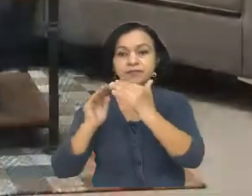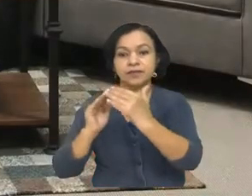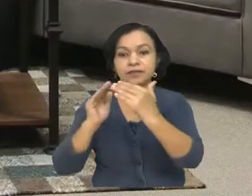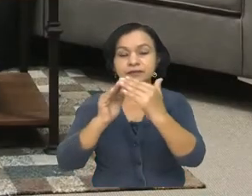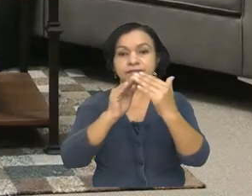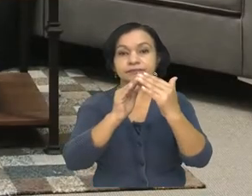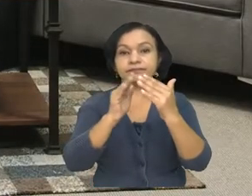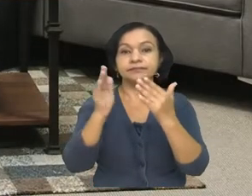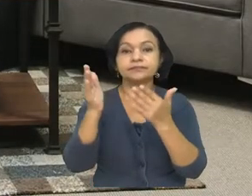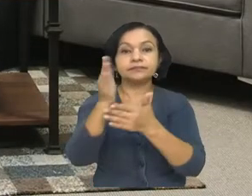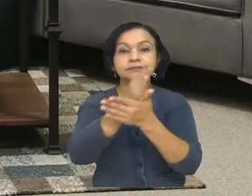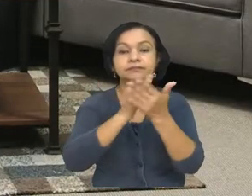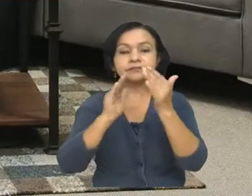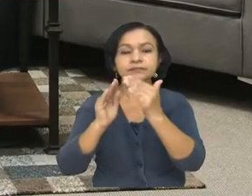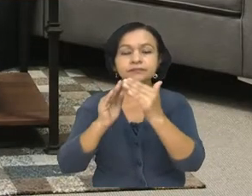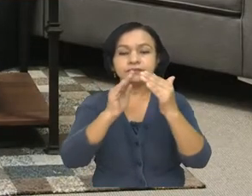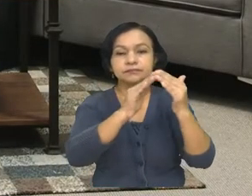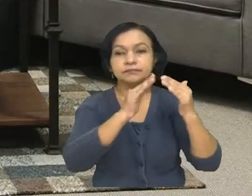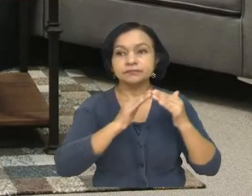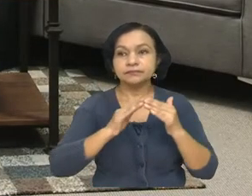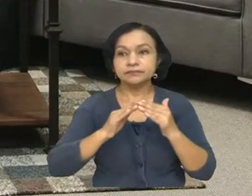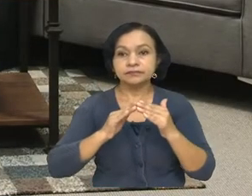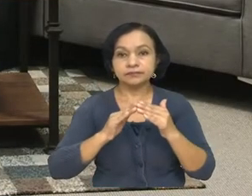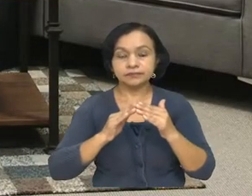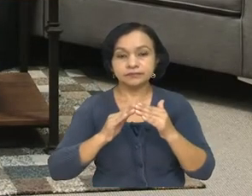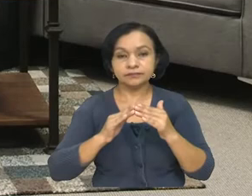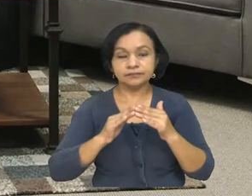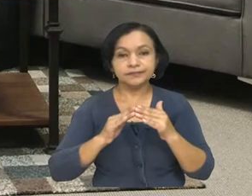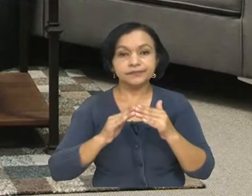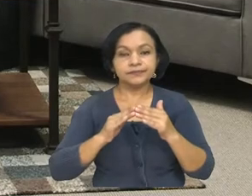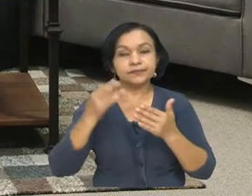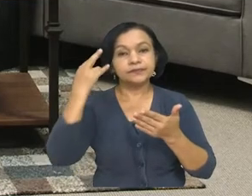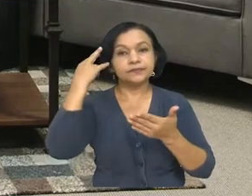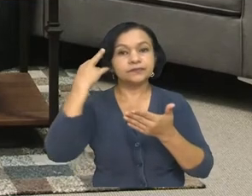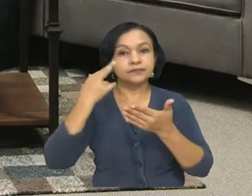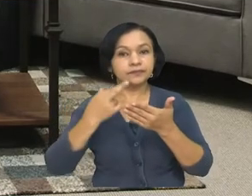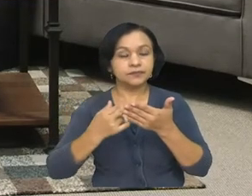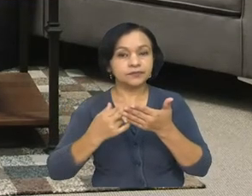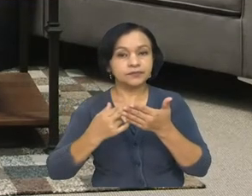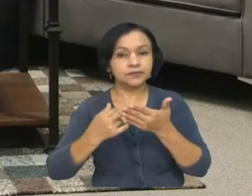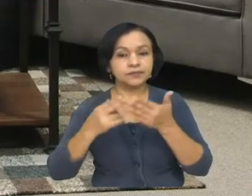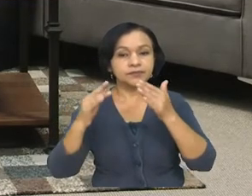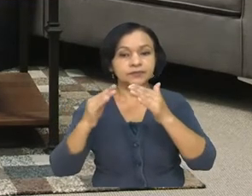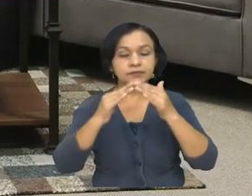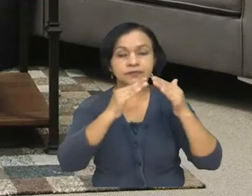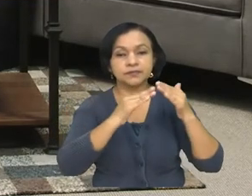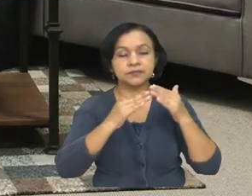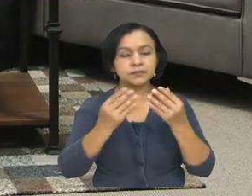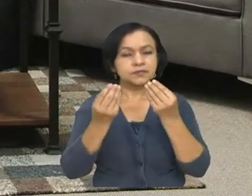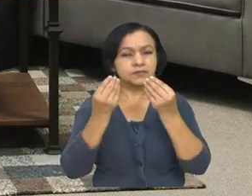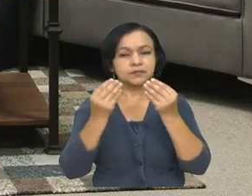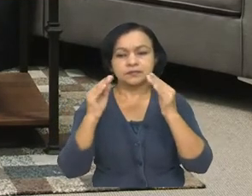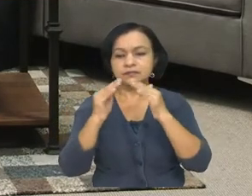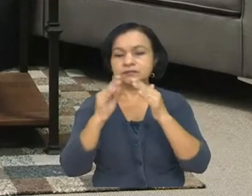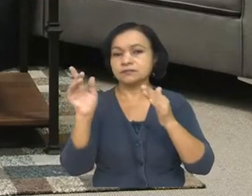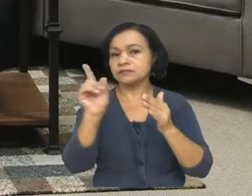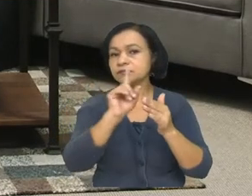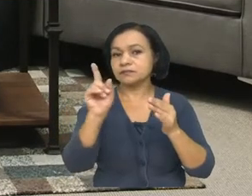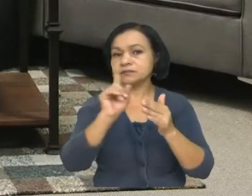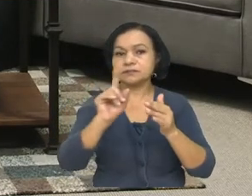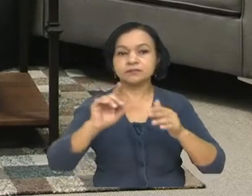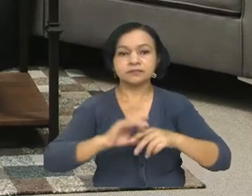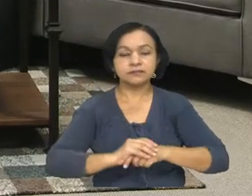Habían caseríos, muy pocos. Y me recuerdo, sí, habían casas, pero no muchas. Y me